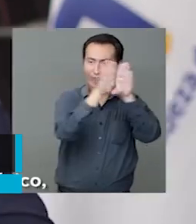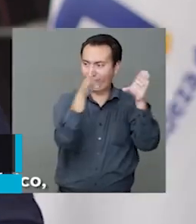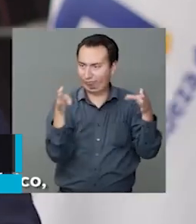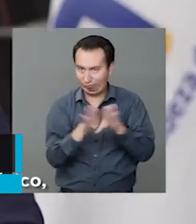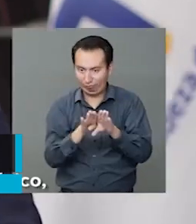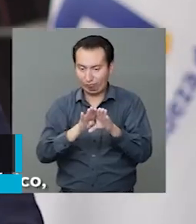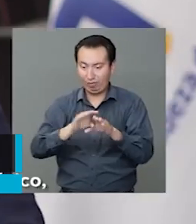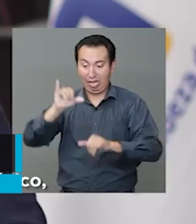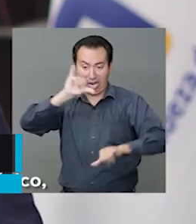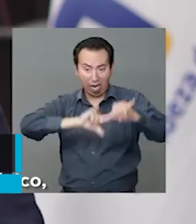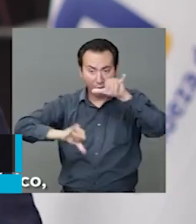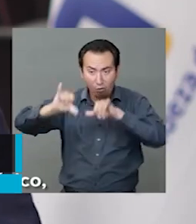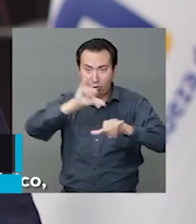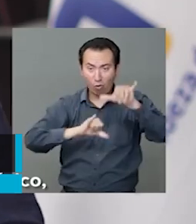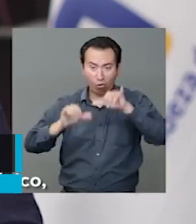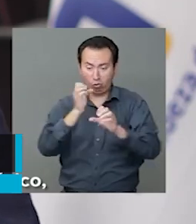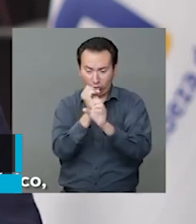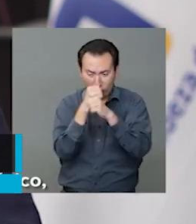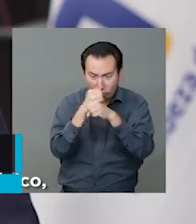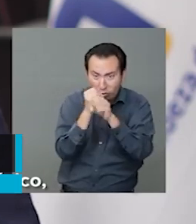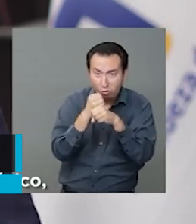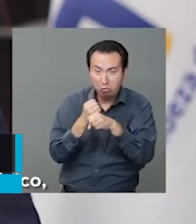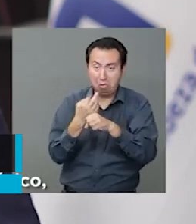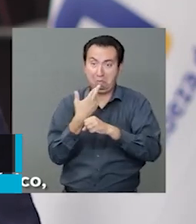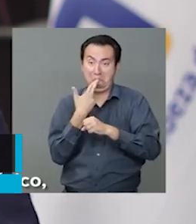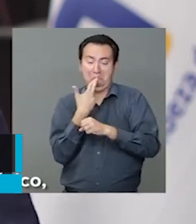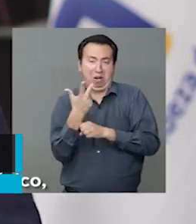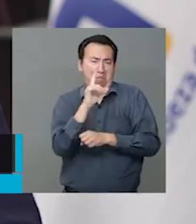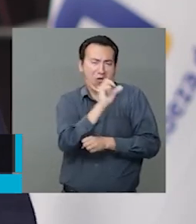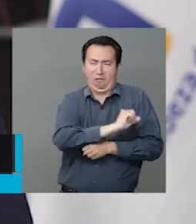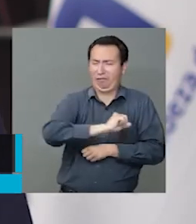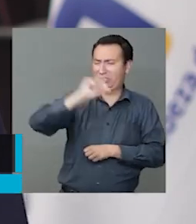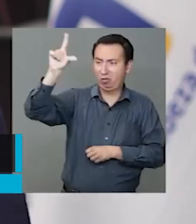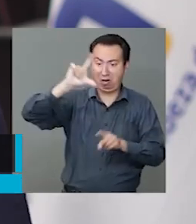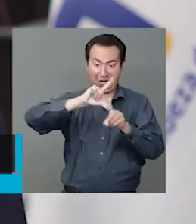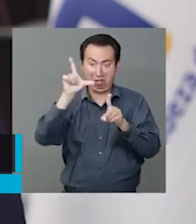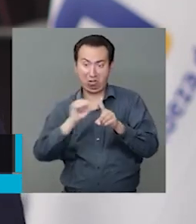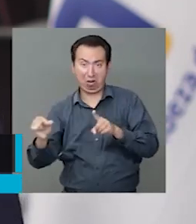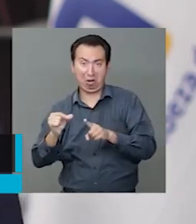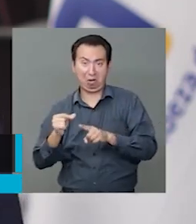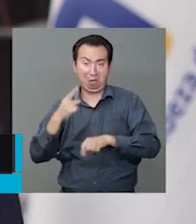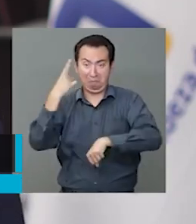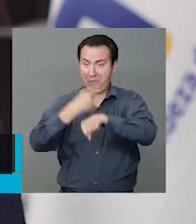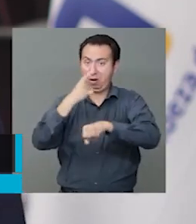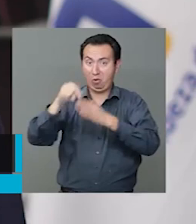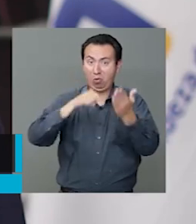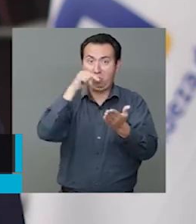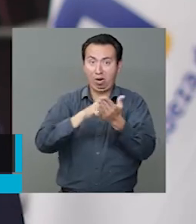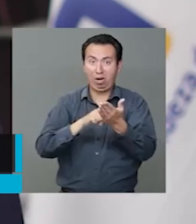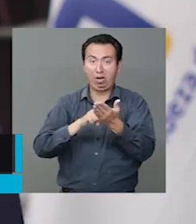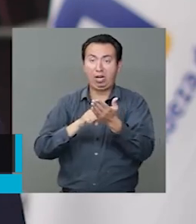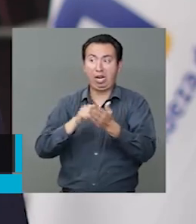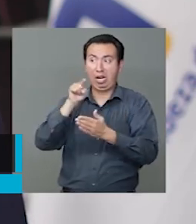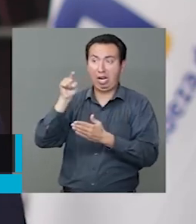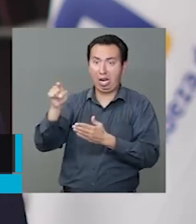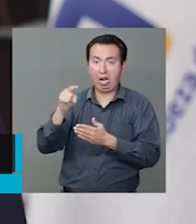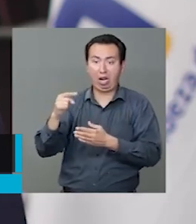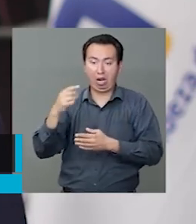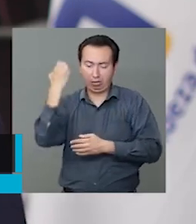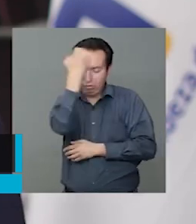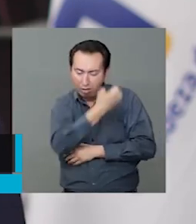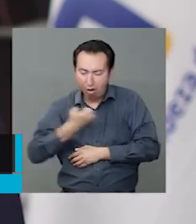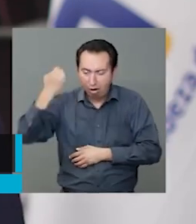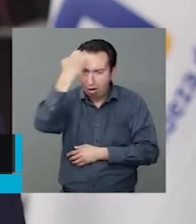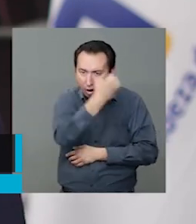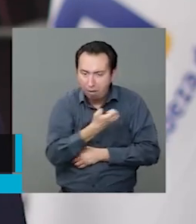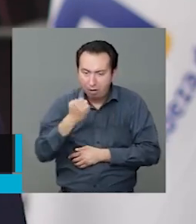nuestro laboratorio Estatal de salud uno de los mejores de México tiene la certificación para hacer las pruebas de covid 19 con un